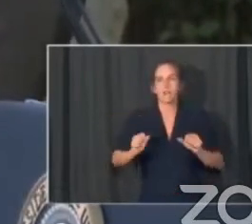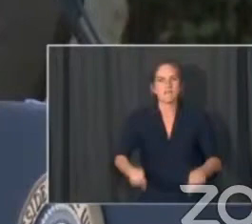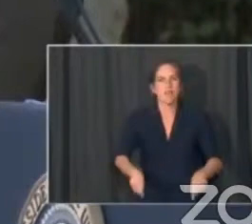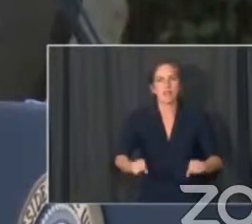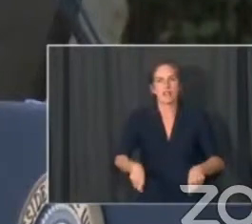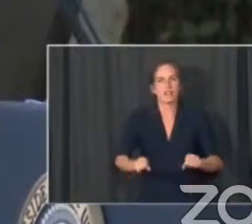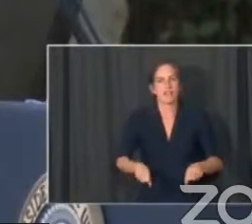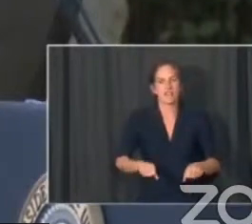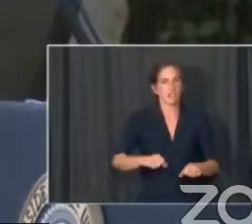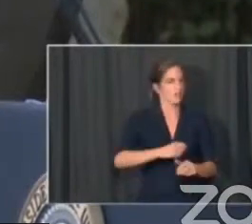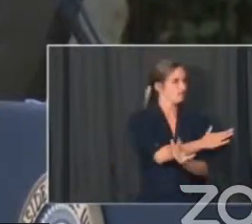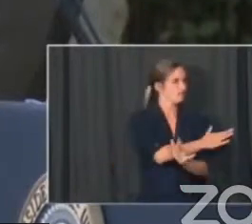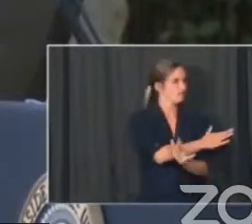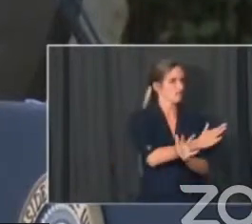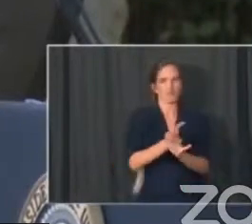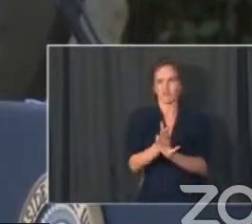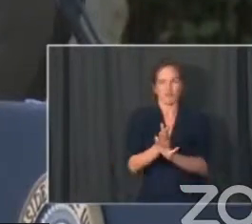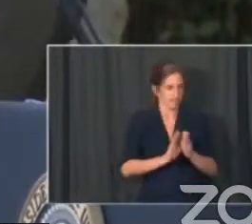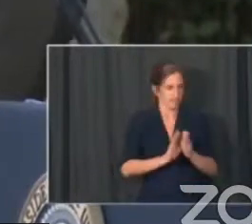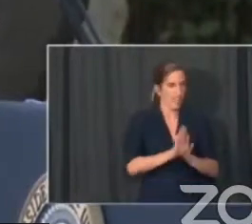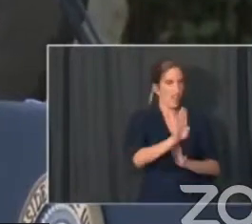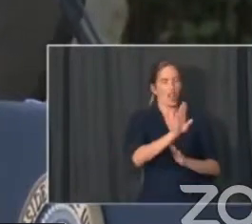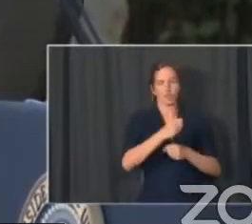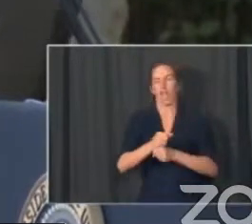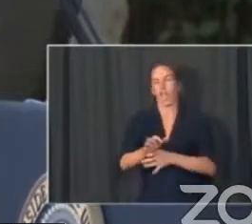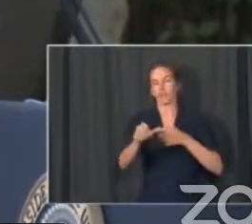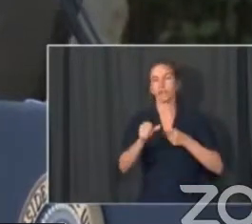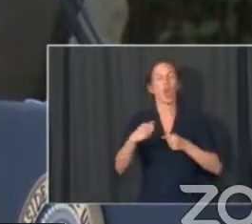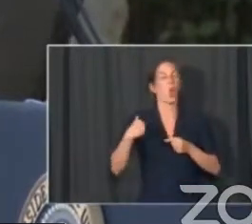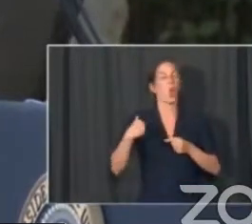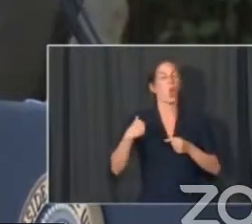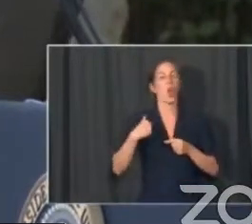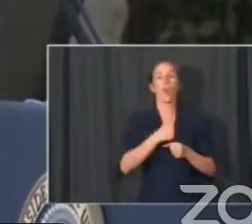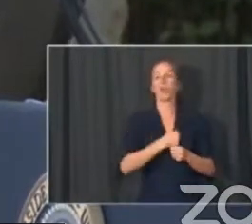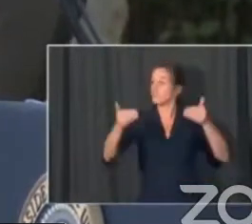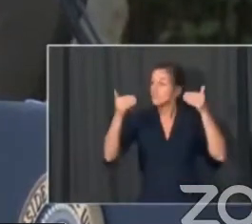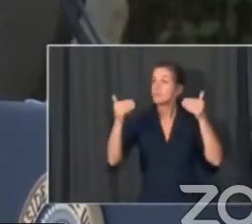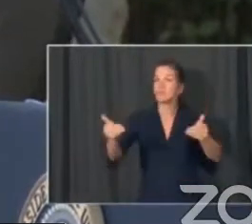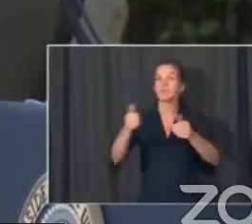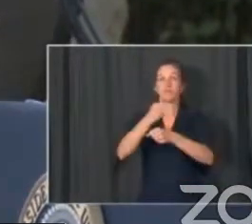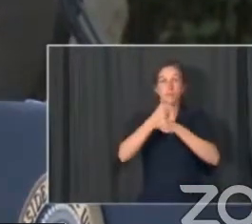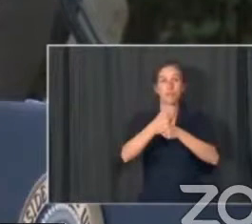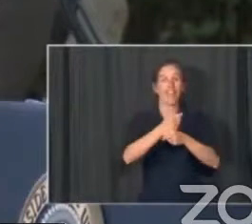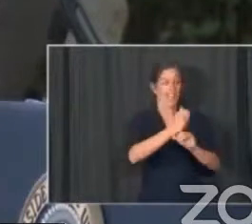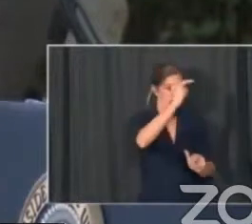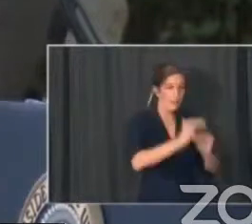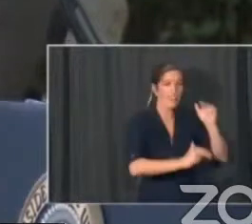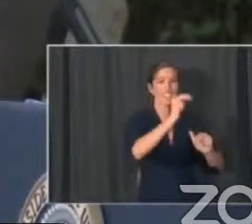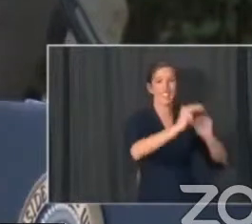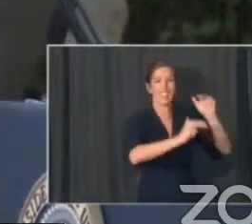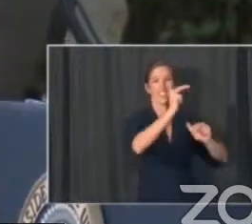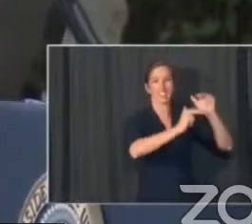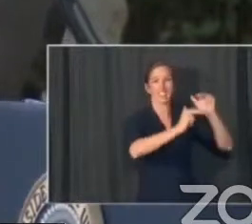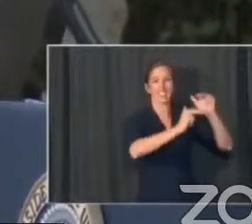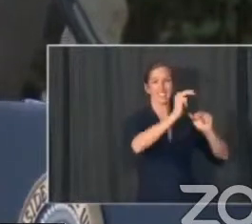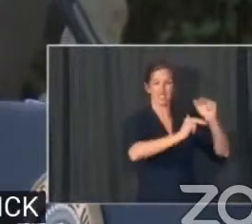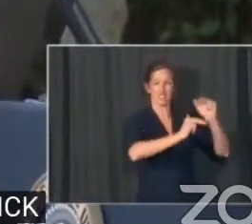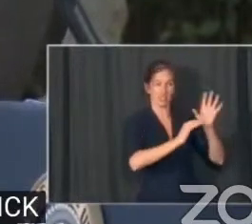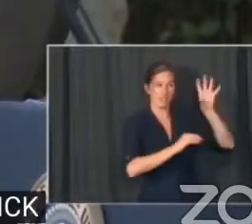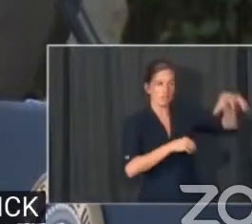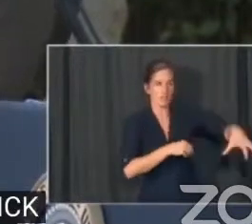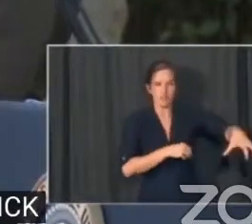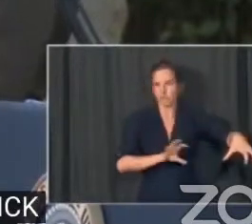finalmente base. distribuirlas. We went to work building 6 brick meses, and esa es la mortar capacidad. manufacturing No facilities, existía en nuestra bringing in nación. the La right producción